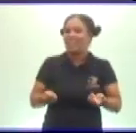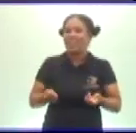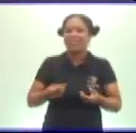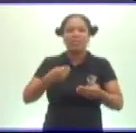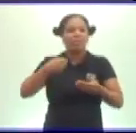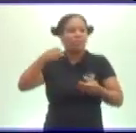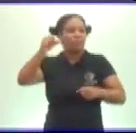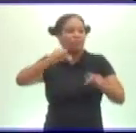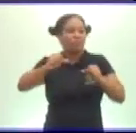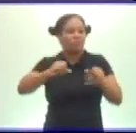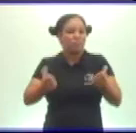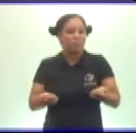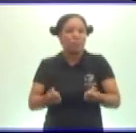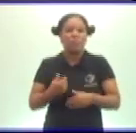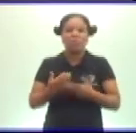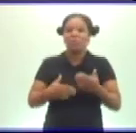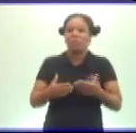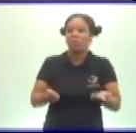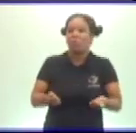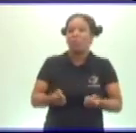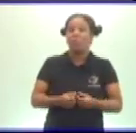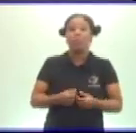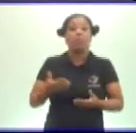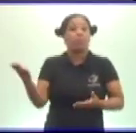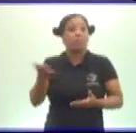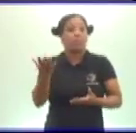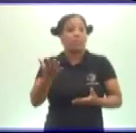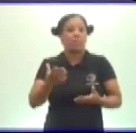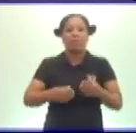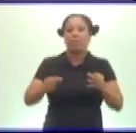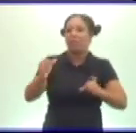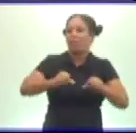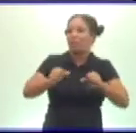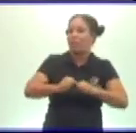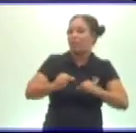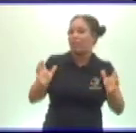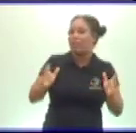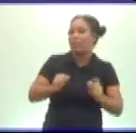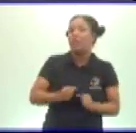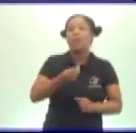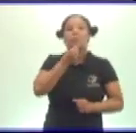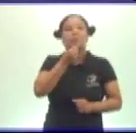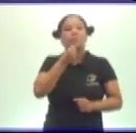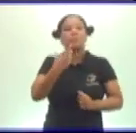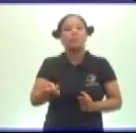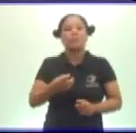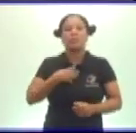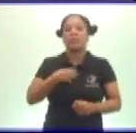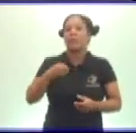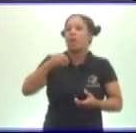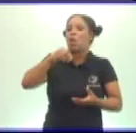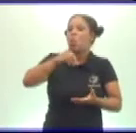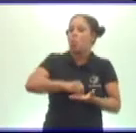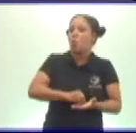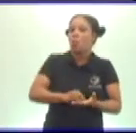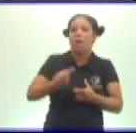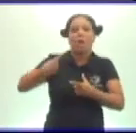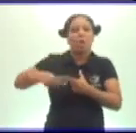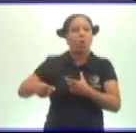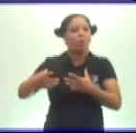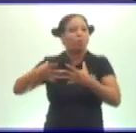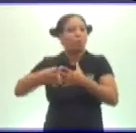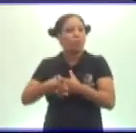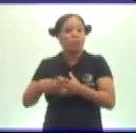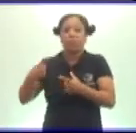químicos, sino que aceleran las reacciones químicas y de hecho posibilitan el que tengan lugar algunas reacciones que de otra forma no se